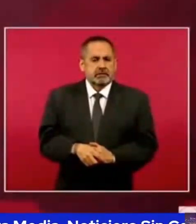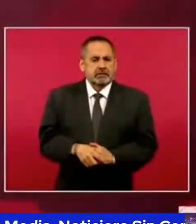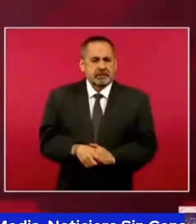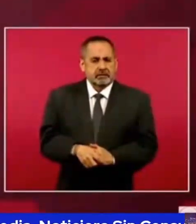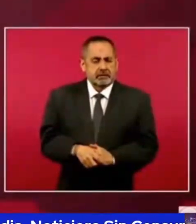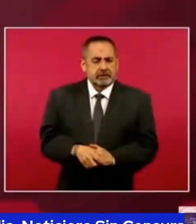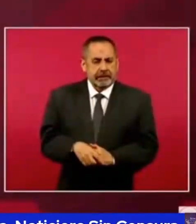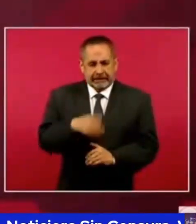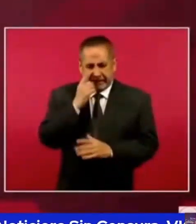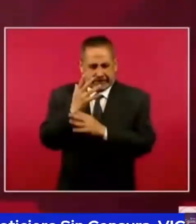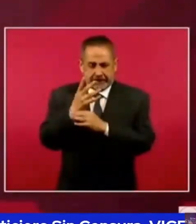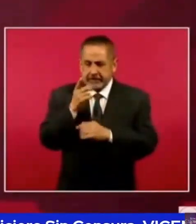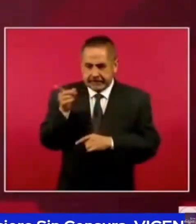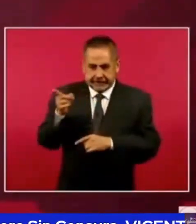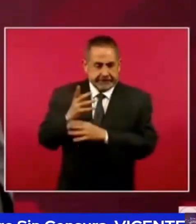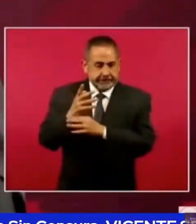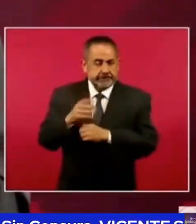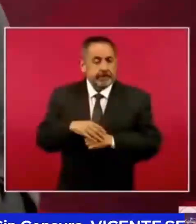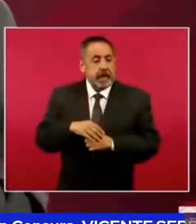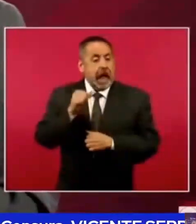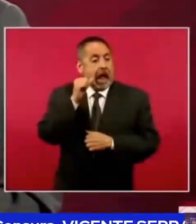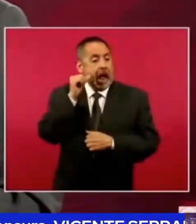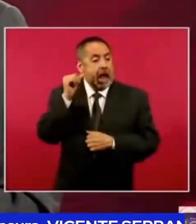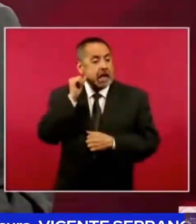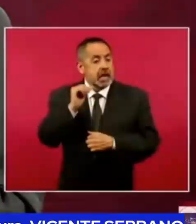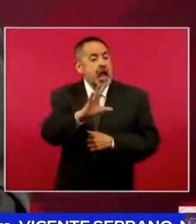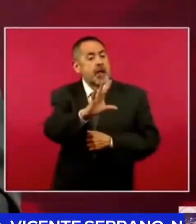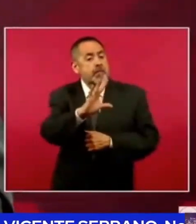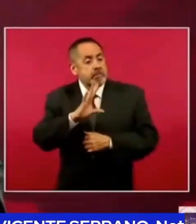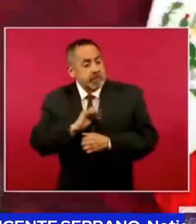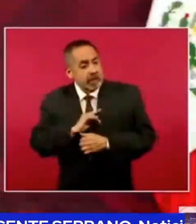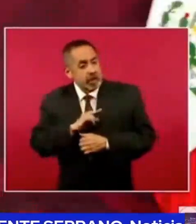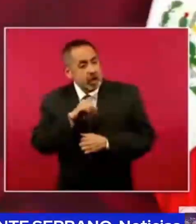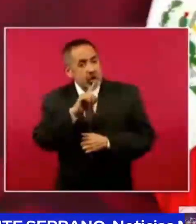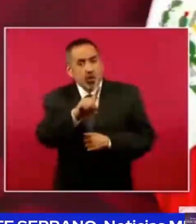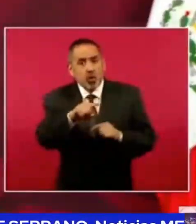me contaron que andabas con otro